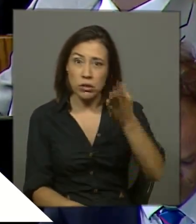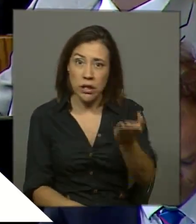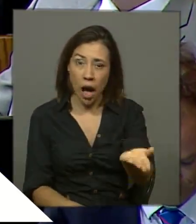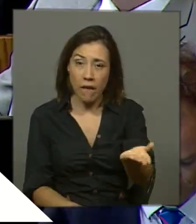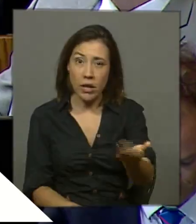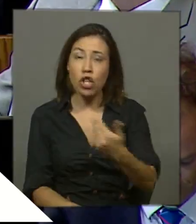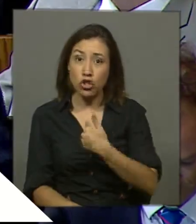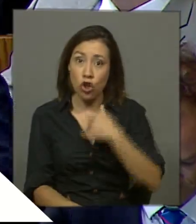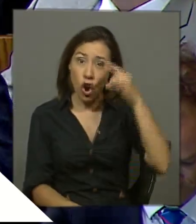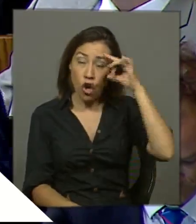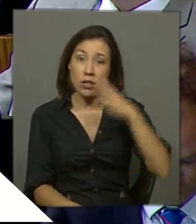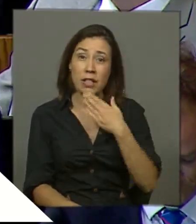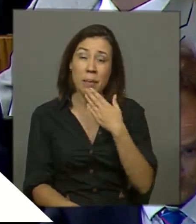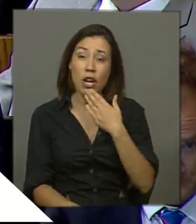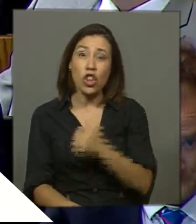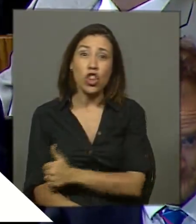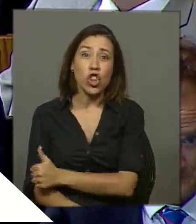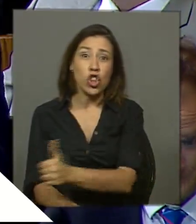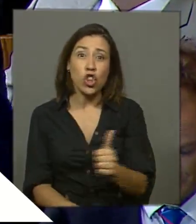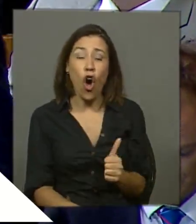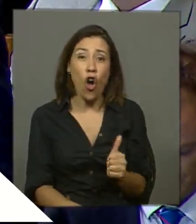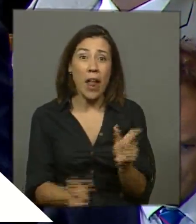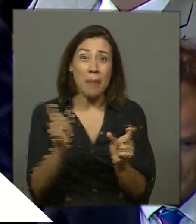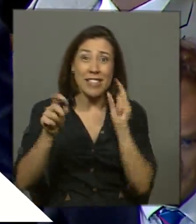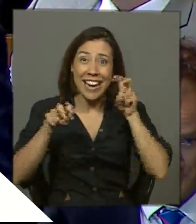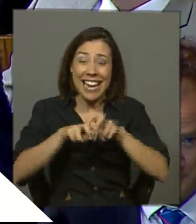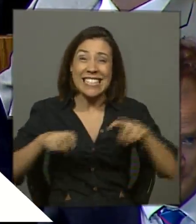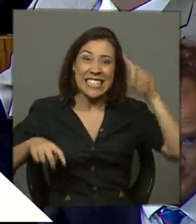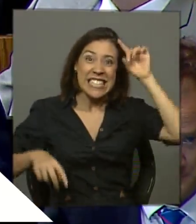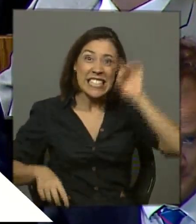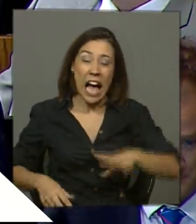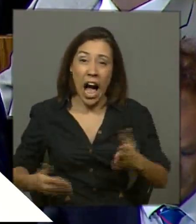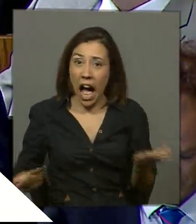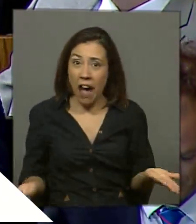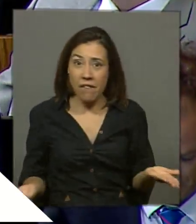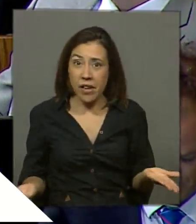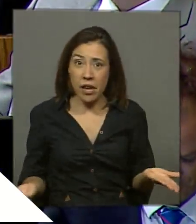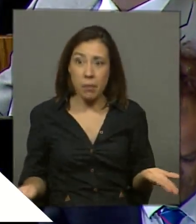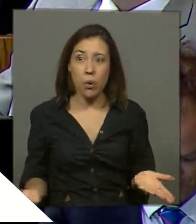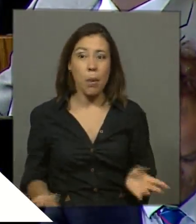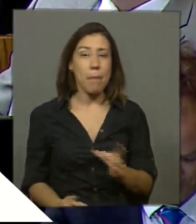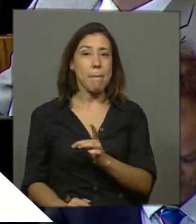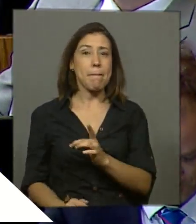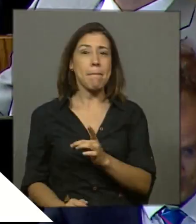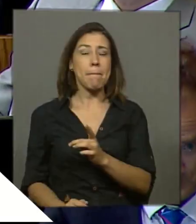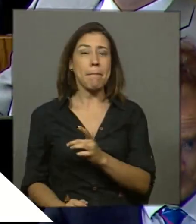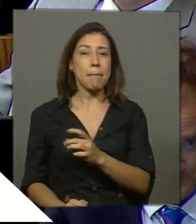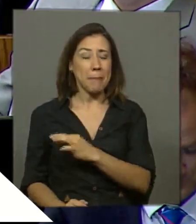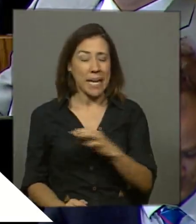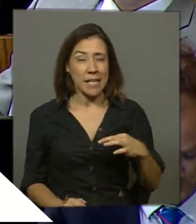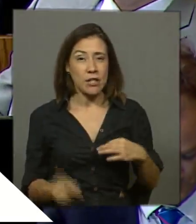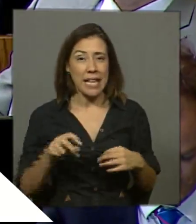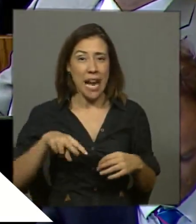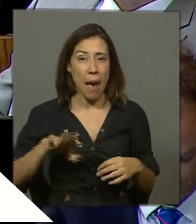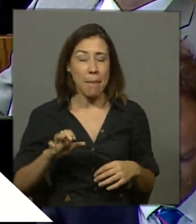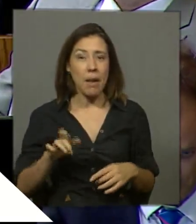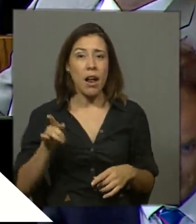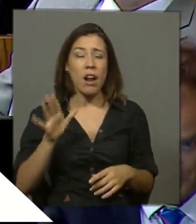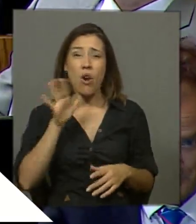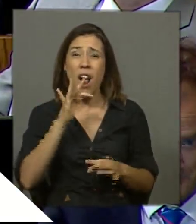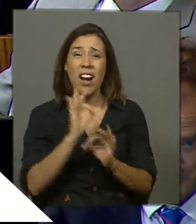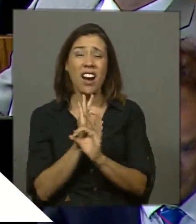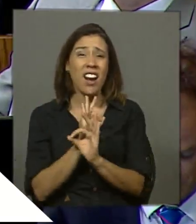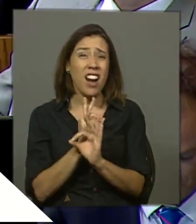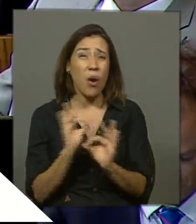eso lo sé yo y lo sabemos Todos aquí presentes ministro es en el sename donde no hemos tenido